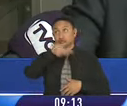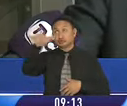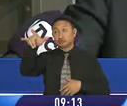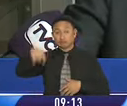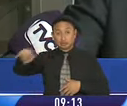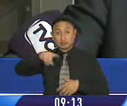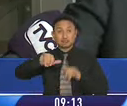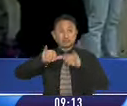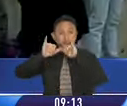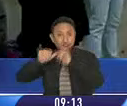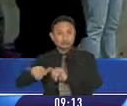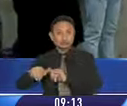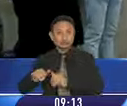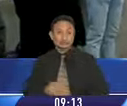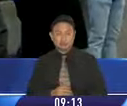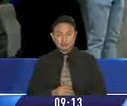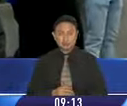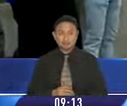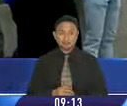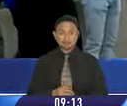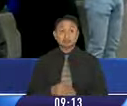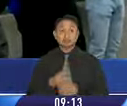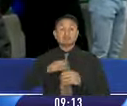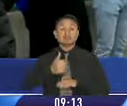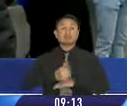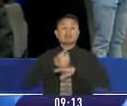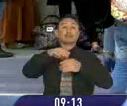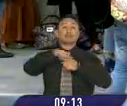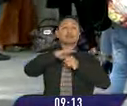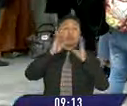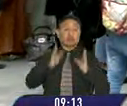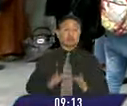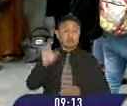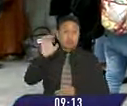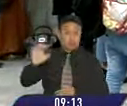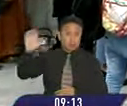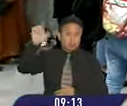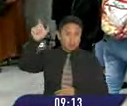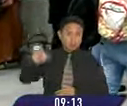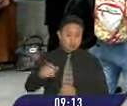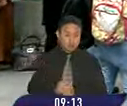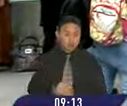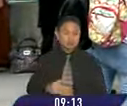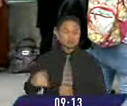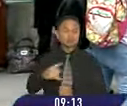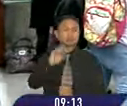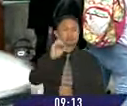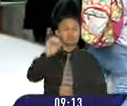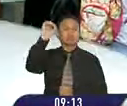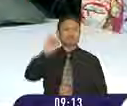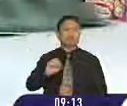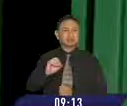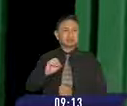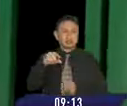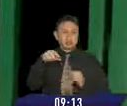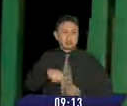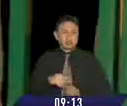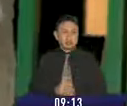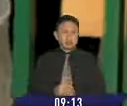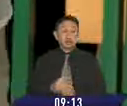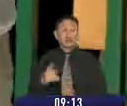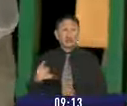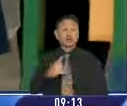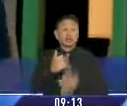quedarse en situación irregular. Los comisionados europeos señalaron que la tasa de rechazo de visado necesaria para acceder a